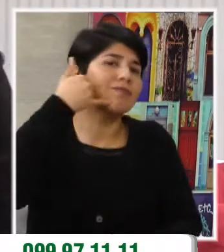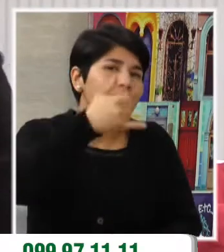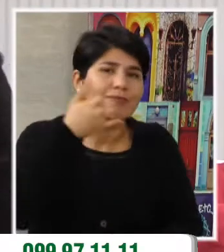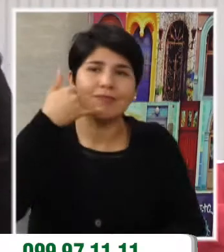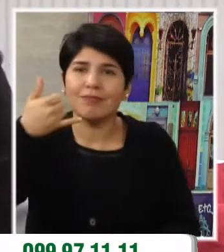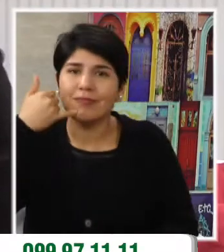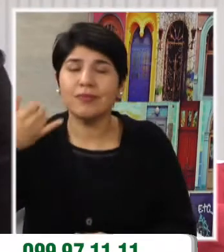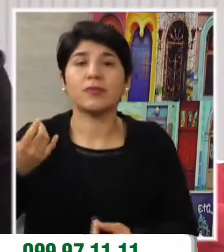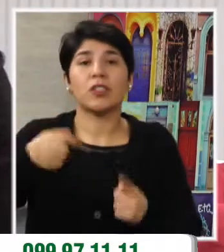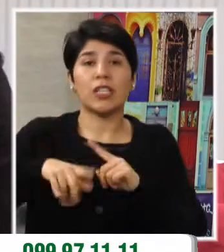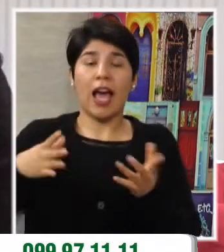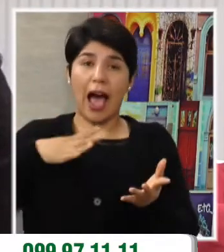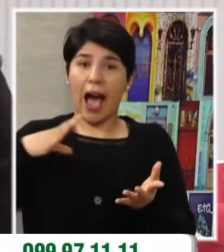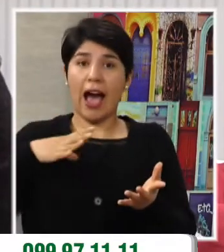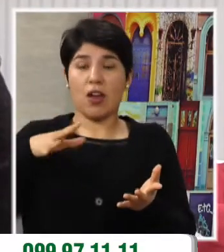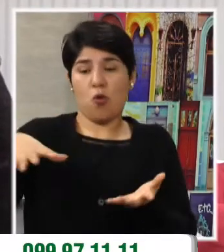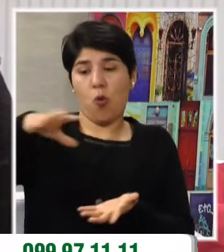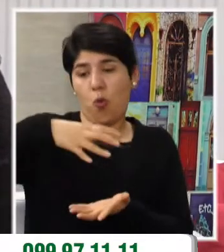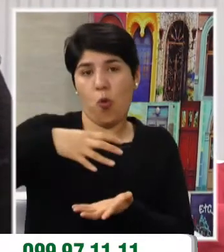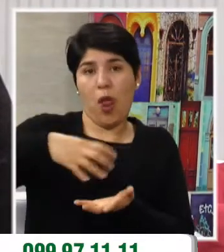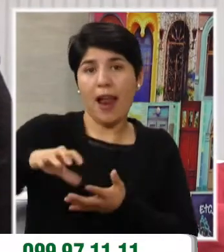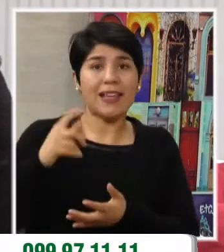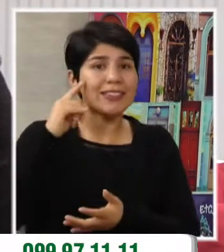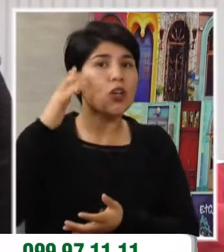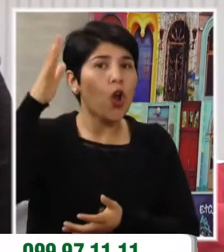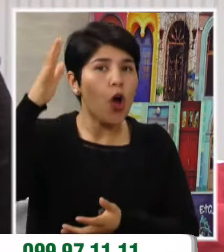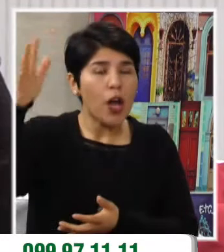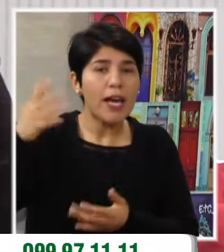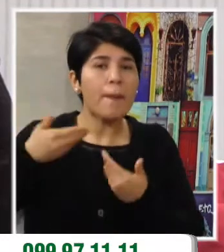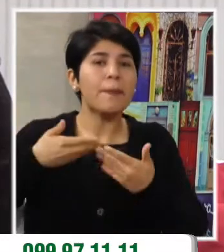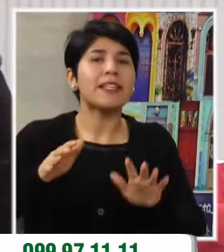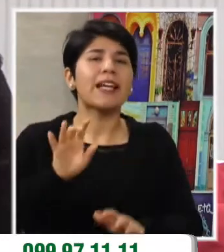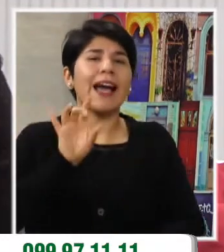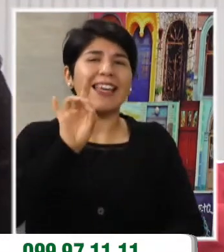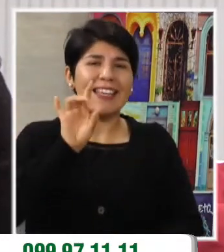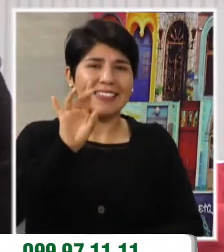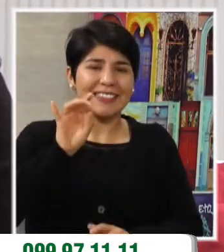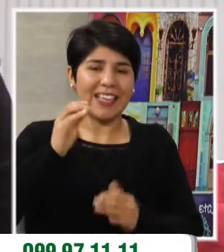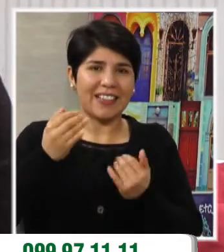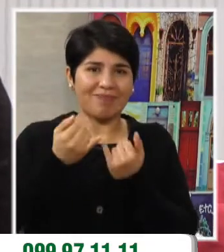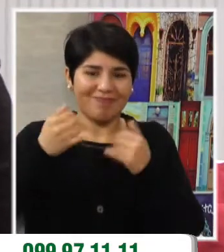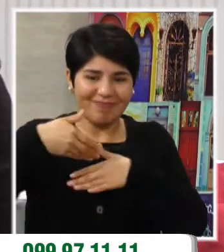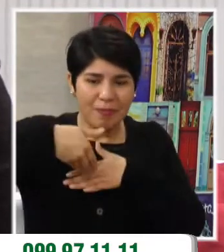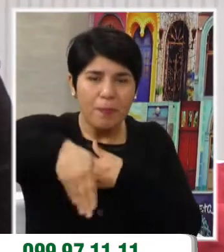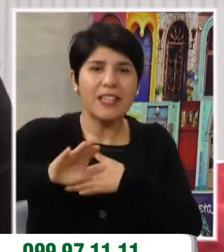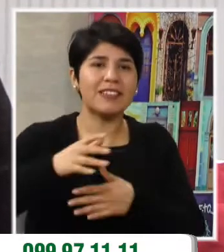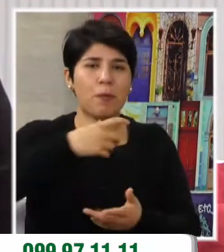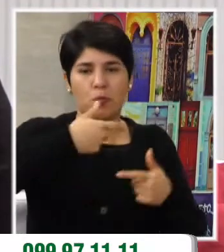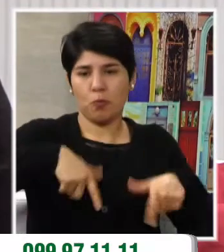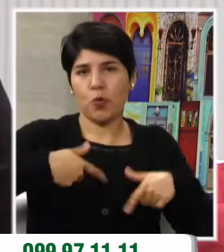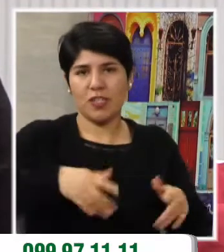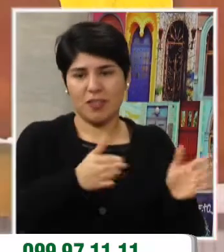eso ahora tenemos un espacio psicológico que va a empezar a funcionar a partir del día 15 en todas las municipios del departamento